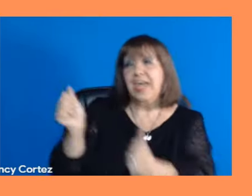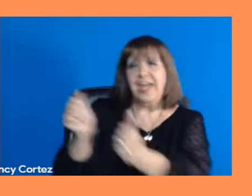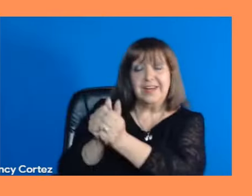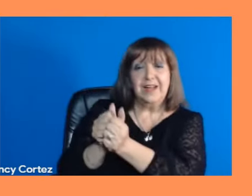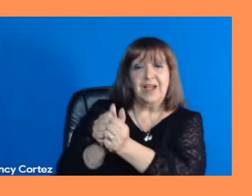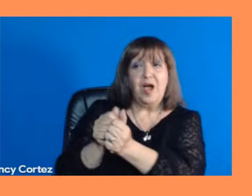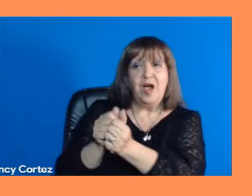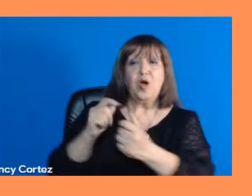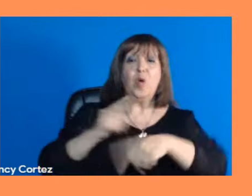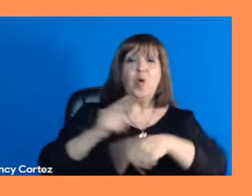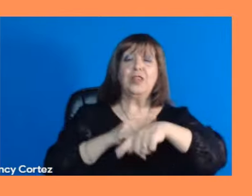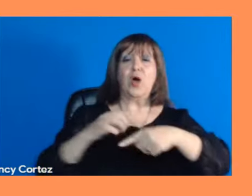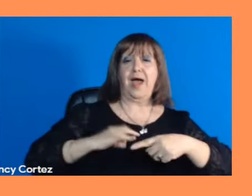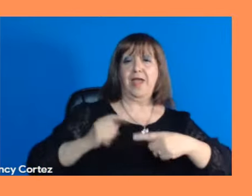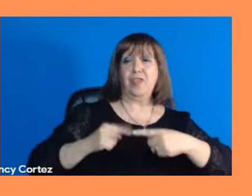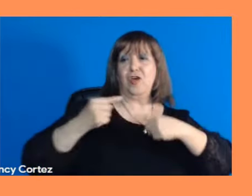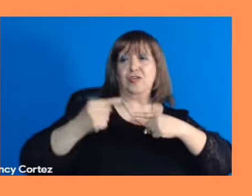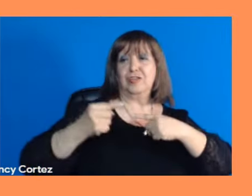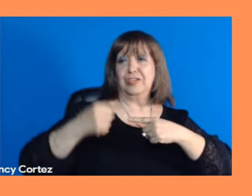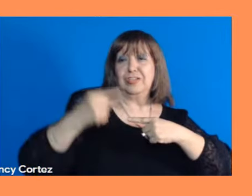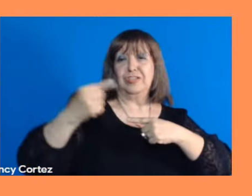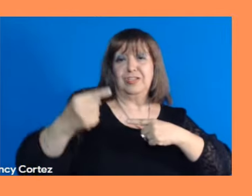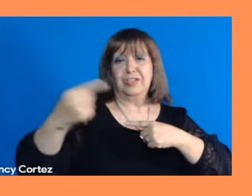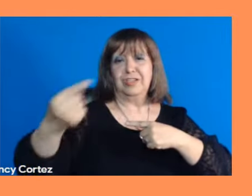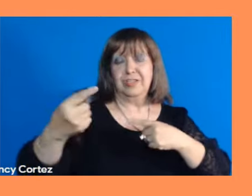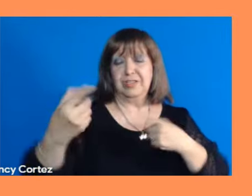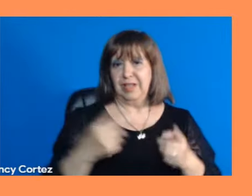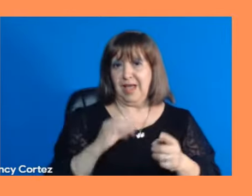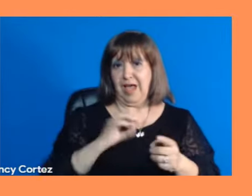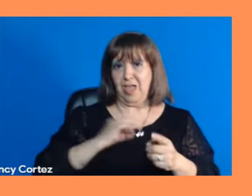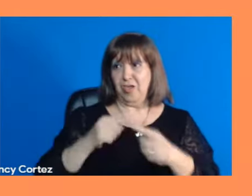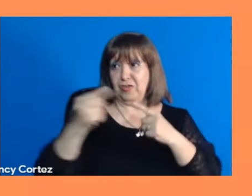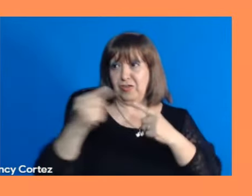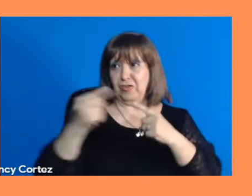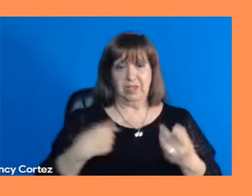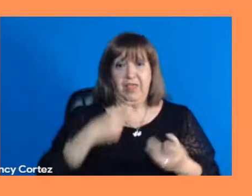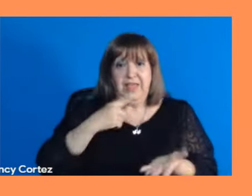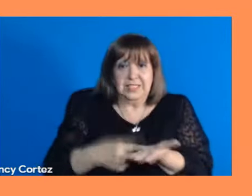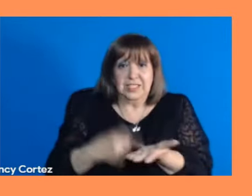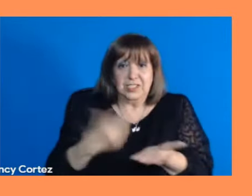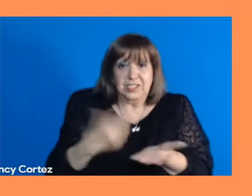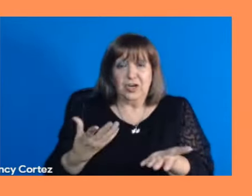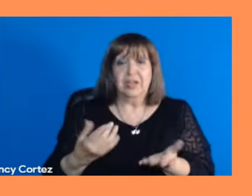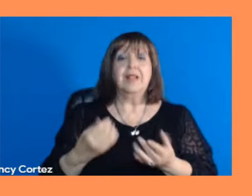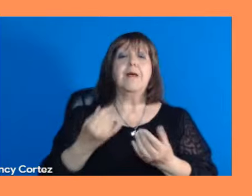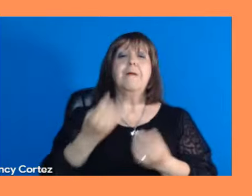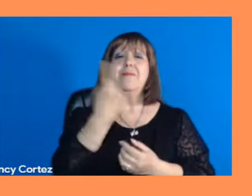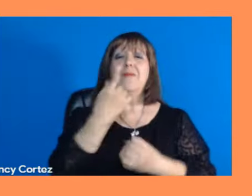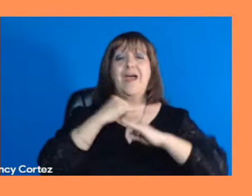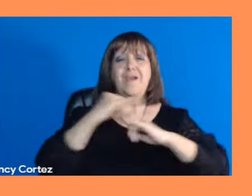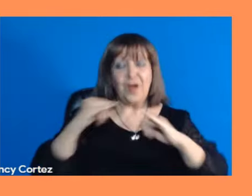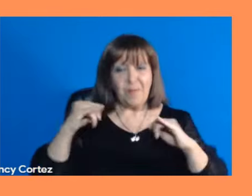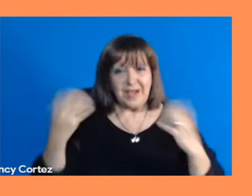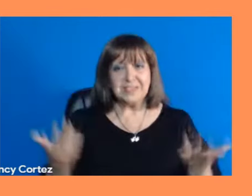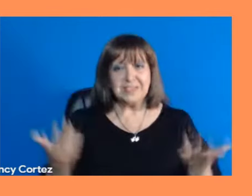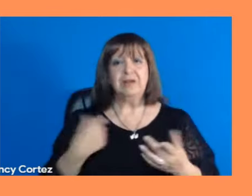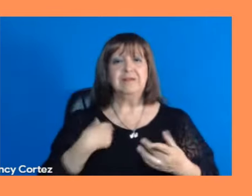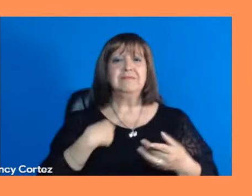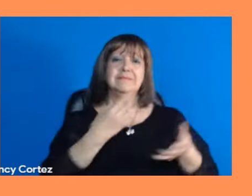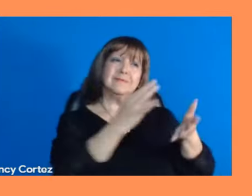gestaciones, brindando información y formación que permita elegir el modo de hacerlo.